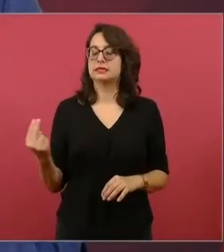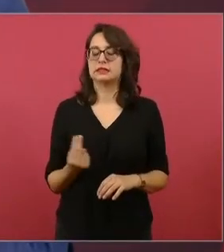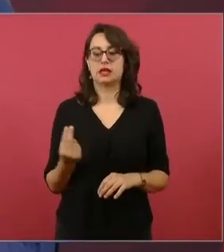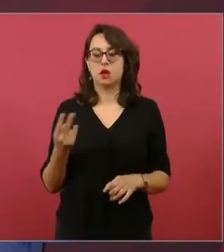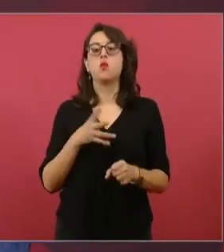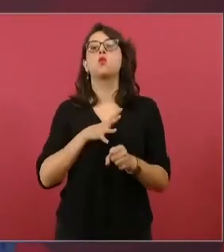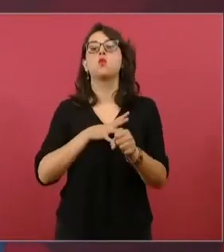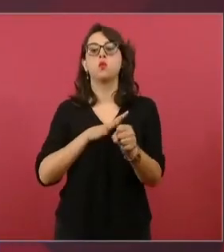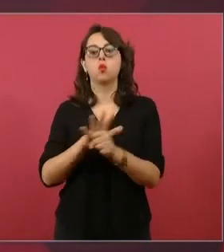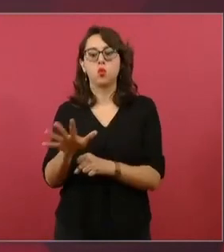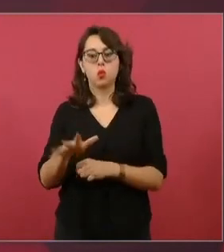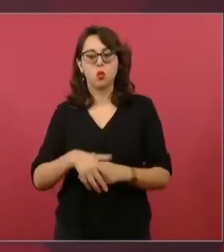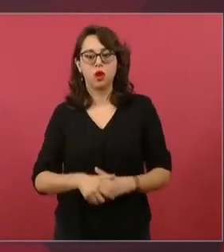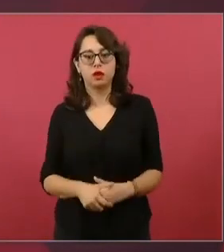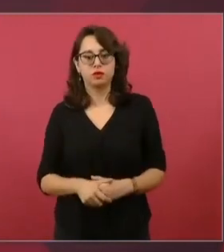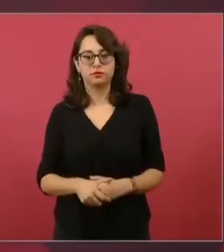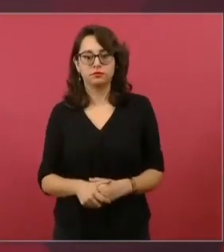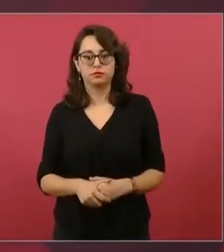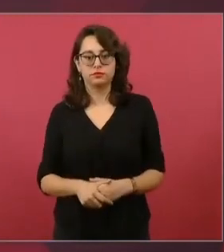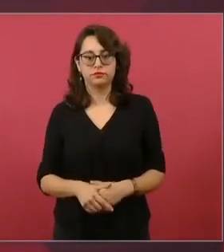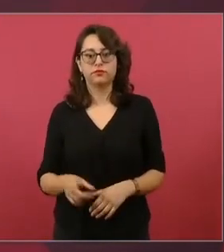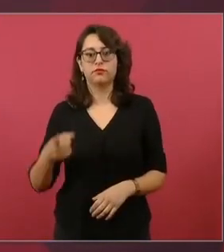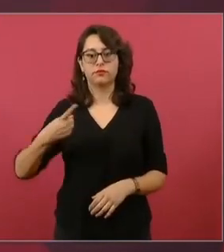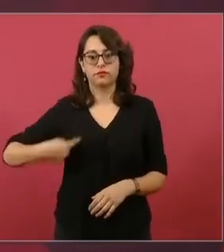nuestra identidad